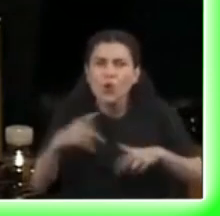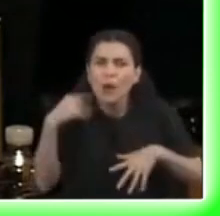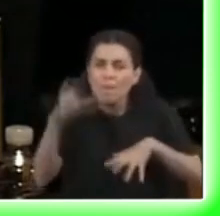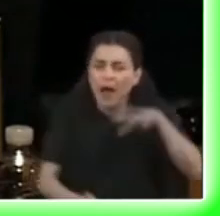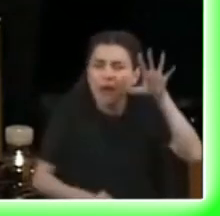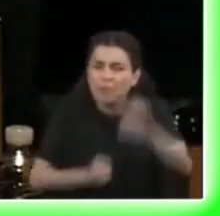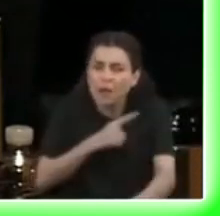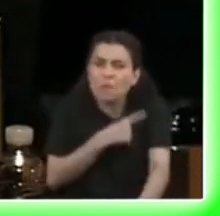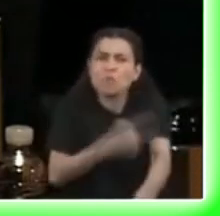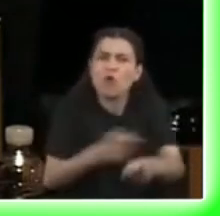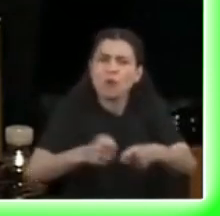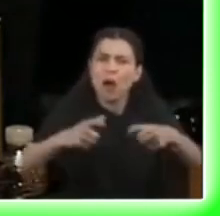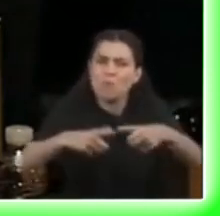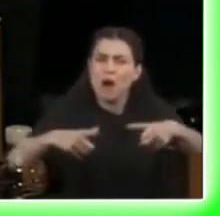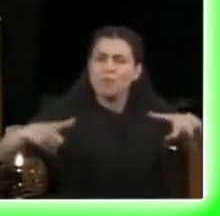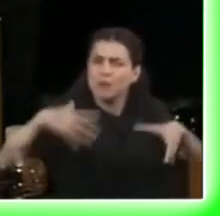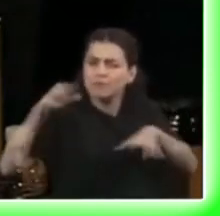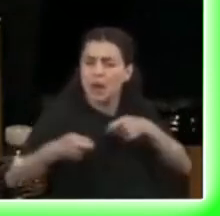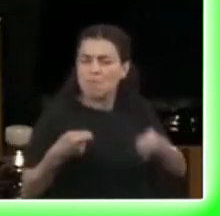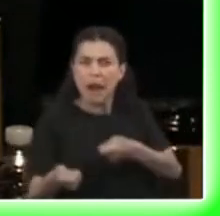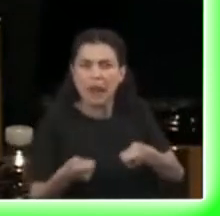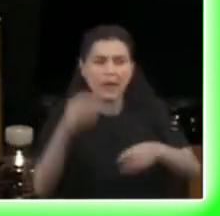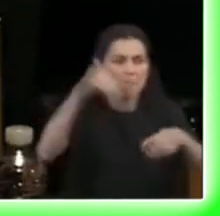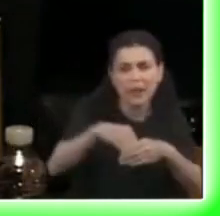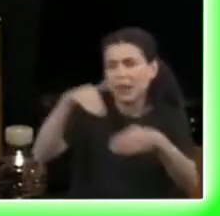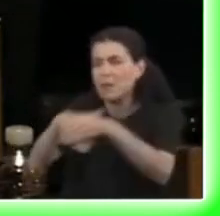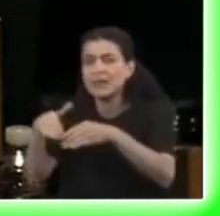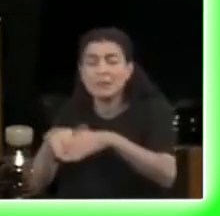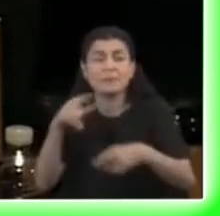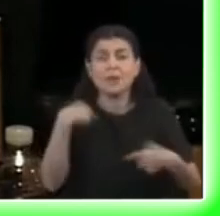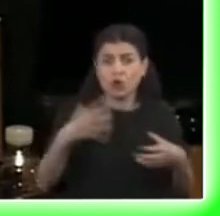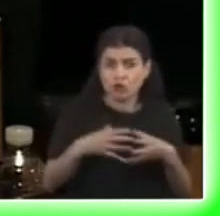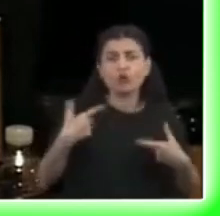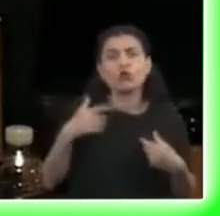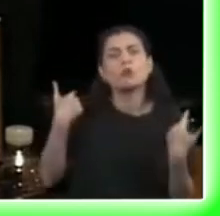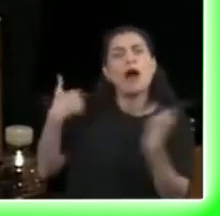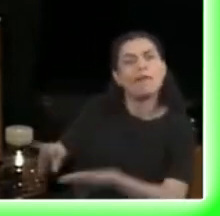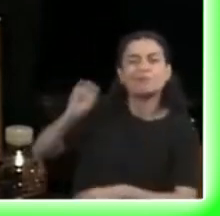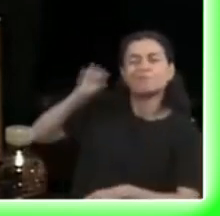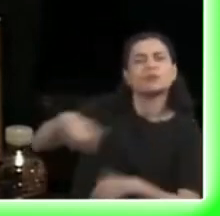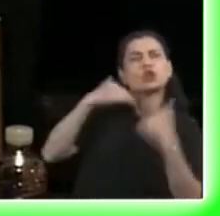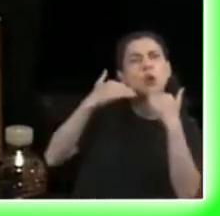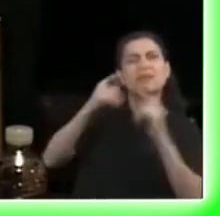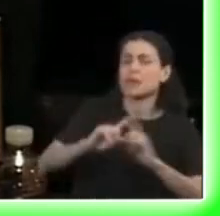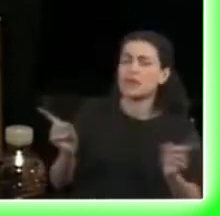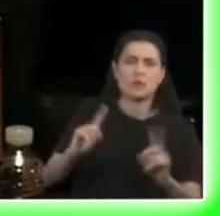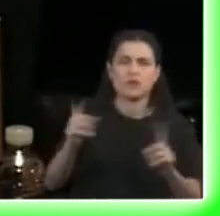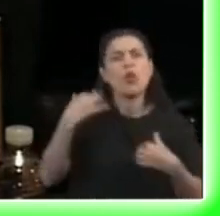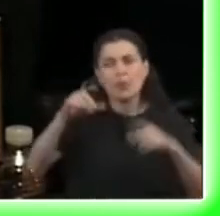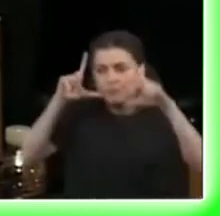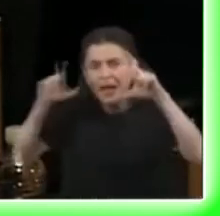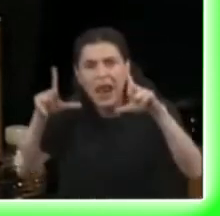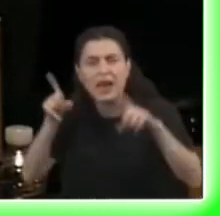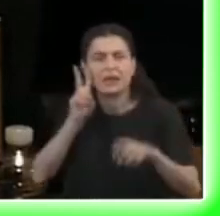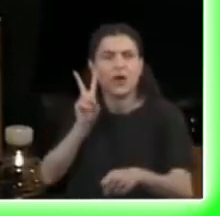poder. O sea, no podemos darnos el lujo de relajarnos, porque miremos a nuestro alrededor, más allá y más acá, lo